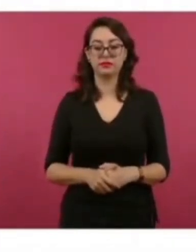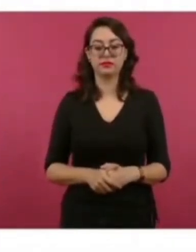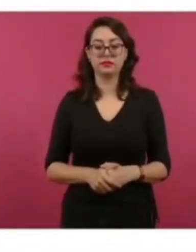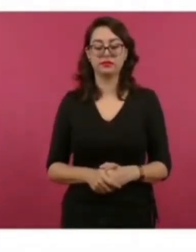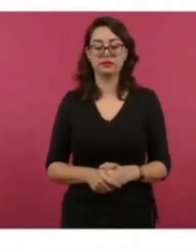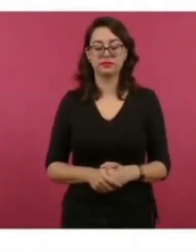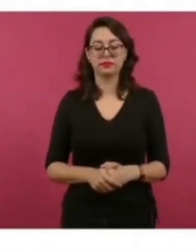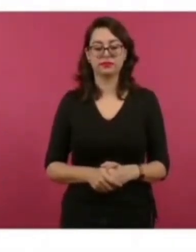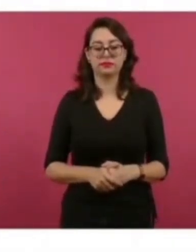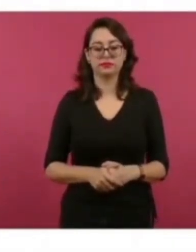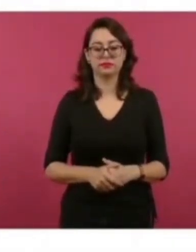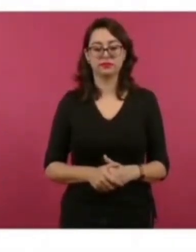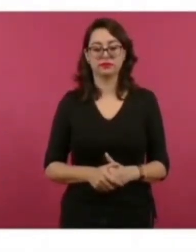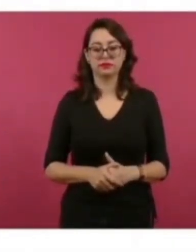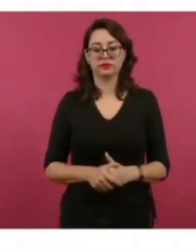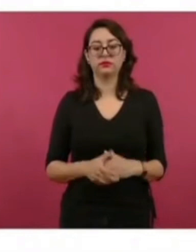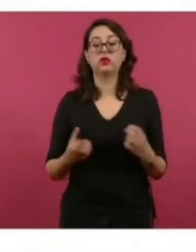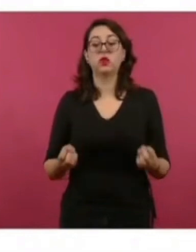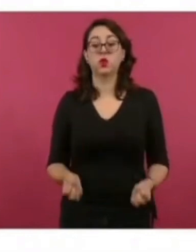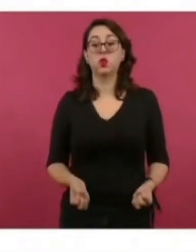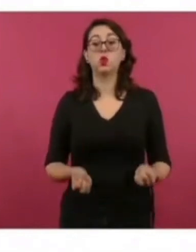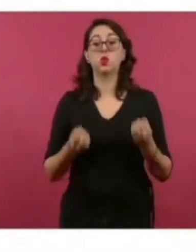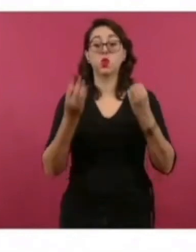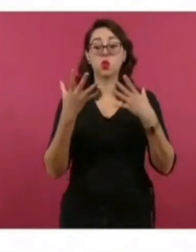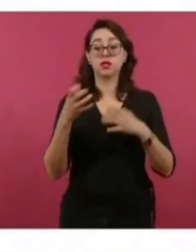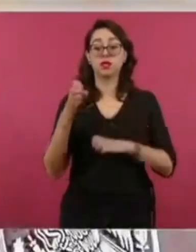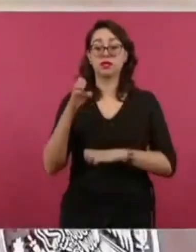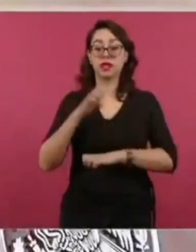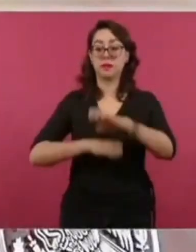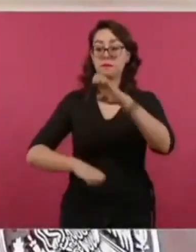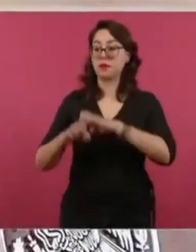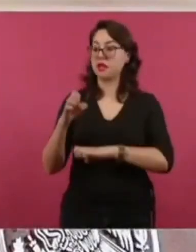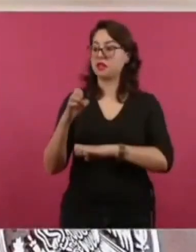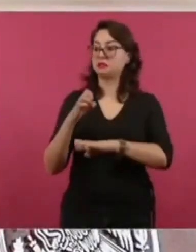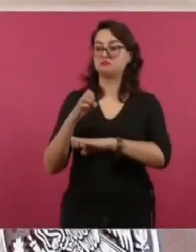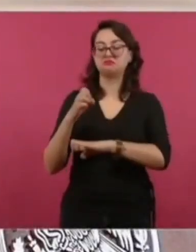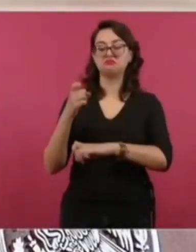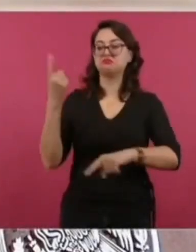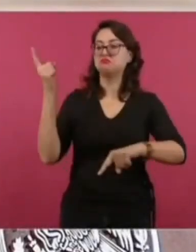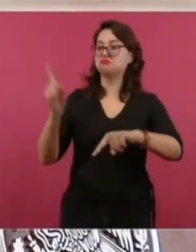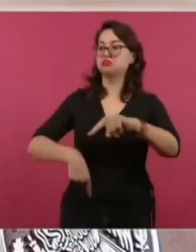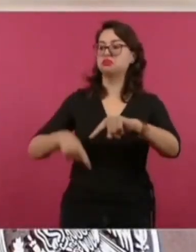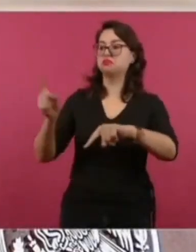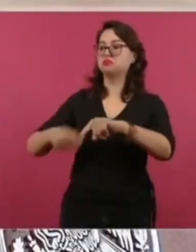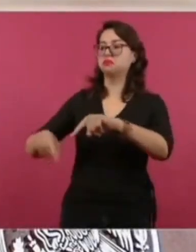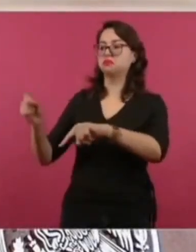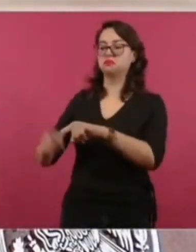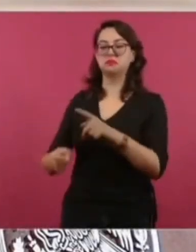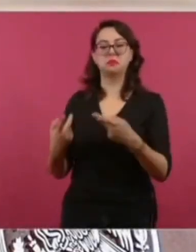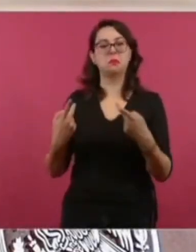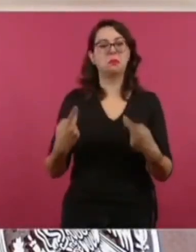Y el número de empresas que remataron.